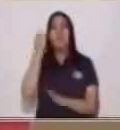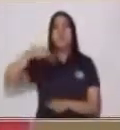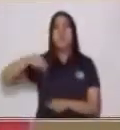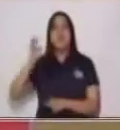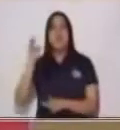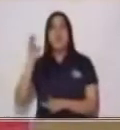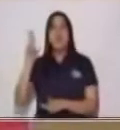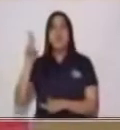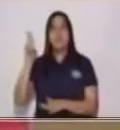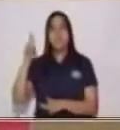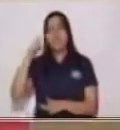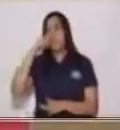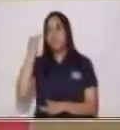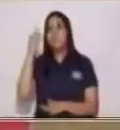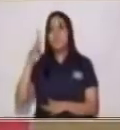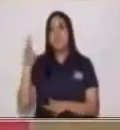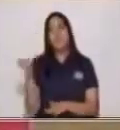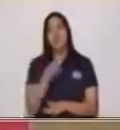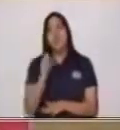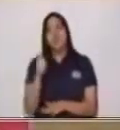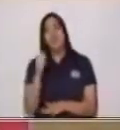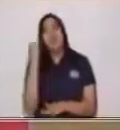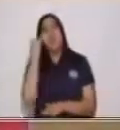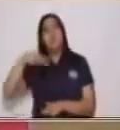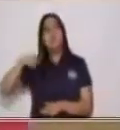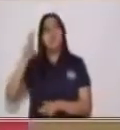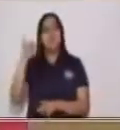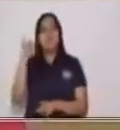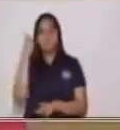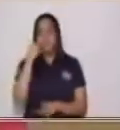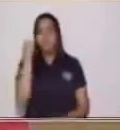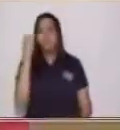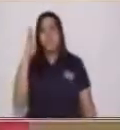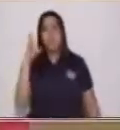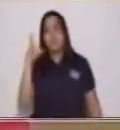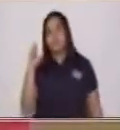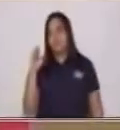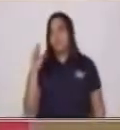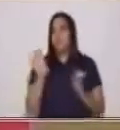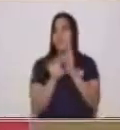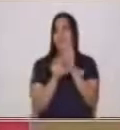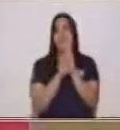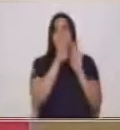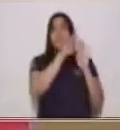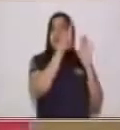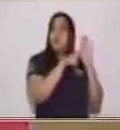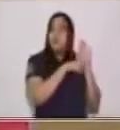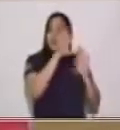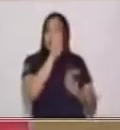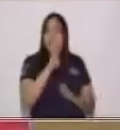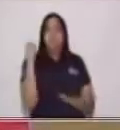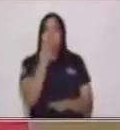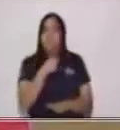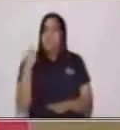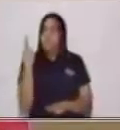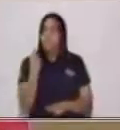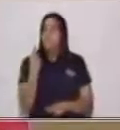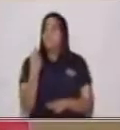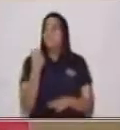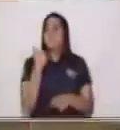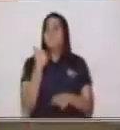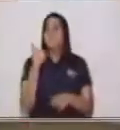e invisible, ¿sí? Regla número 4. Los adjetivos que terminan en aba,